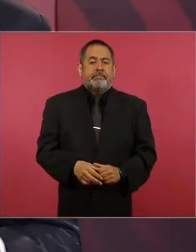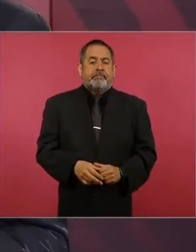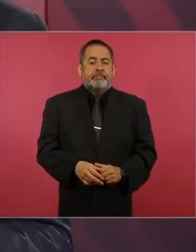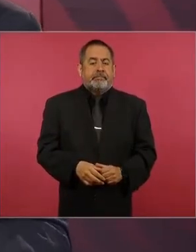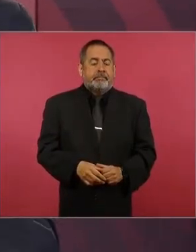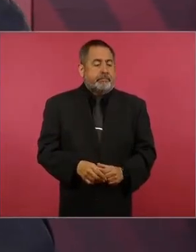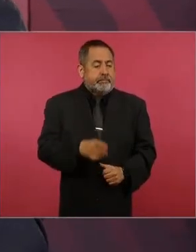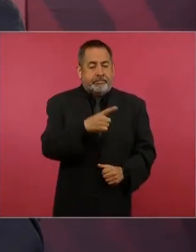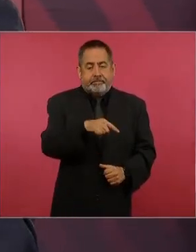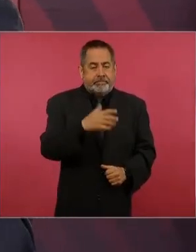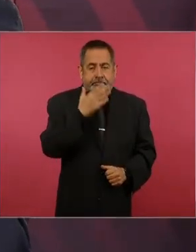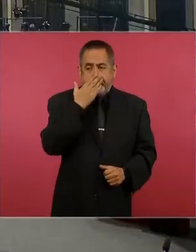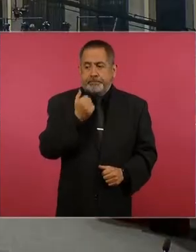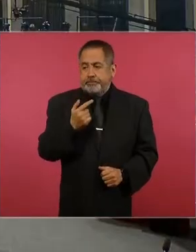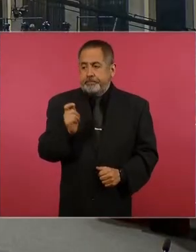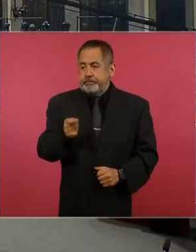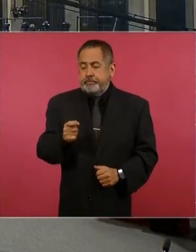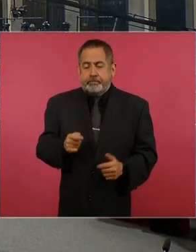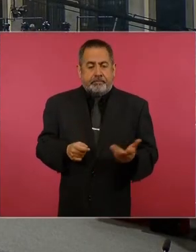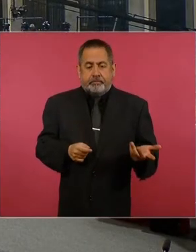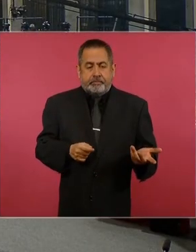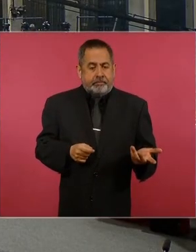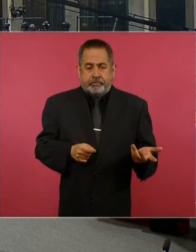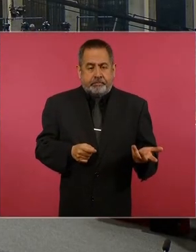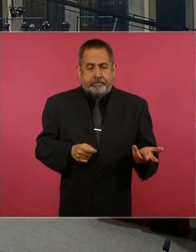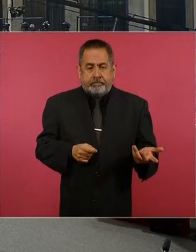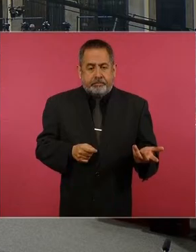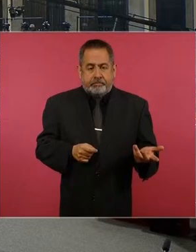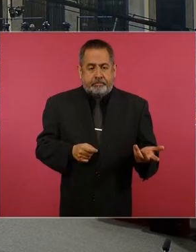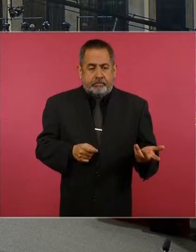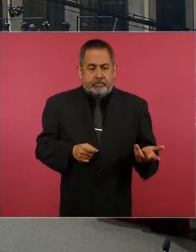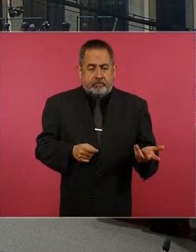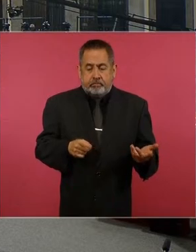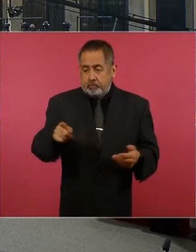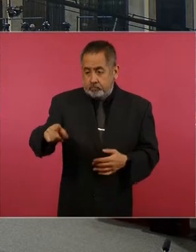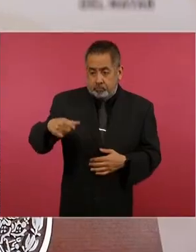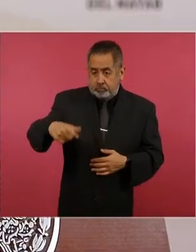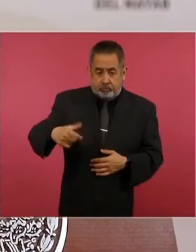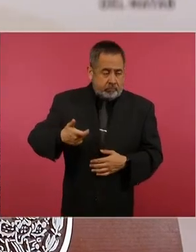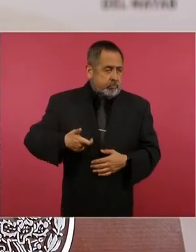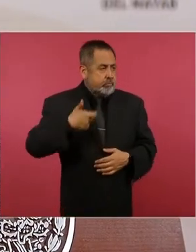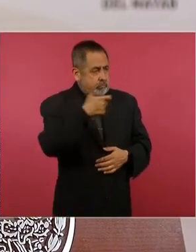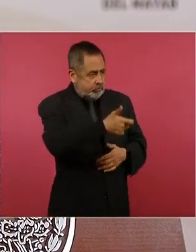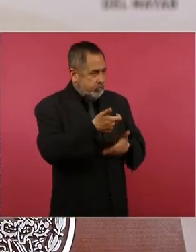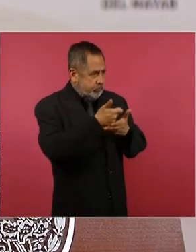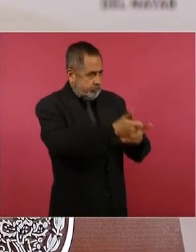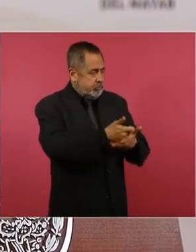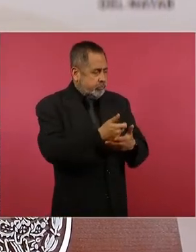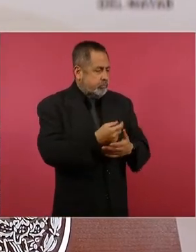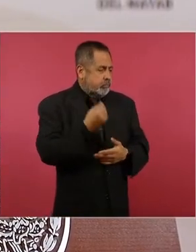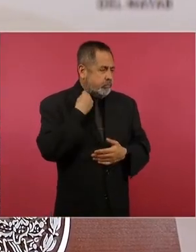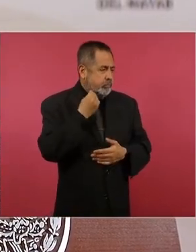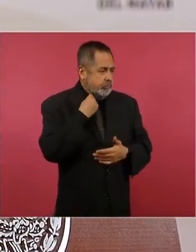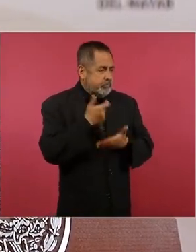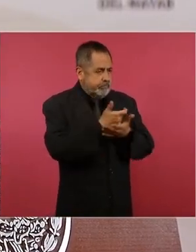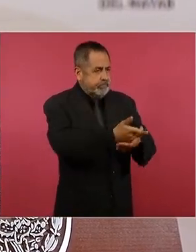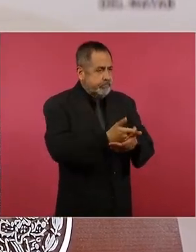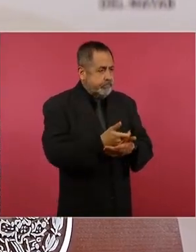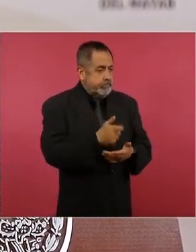quien no tiene para comprar su inocencia, no tiene agarraderas, no tiene